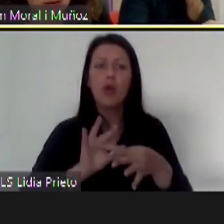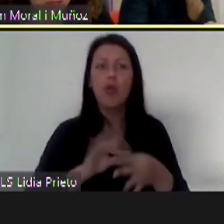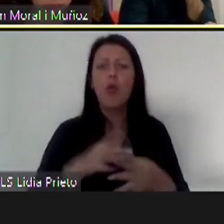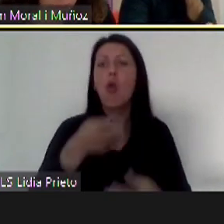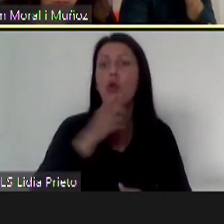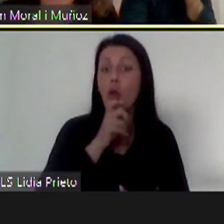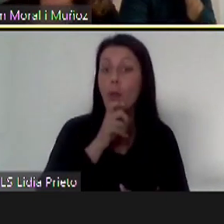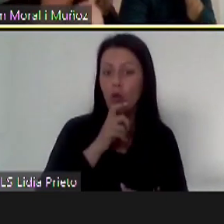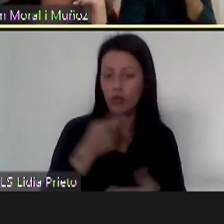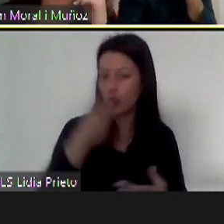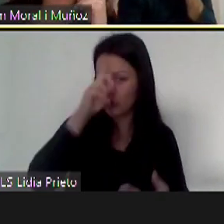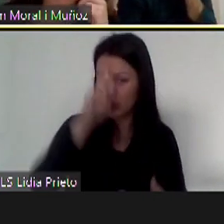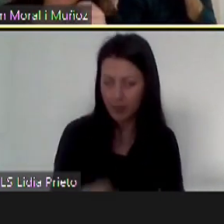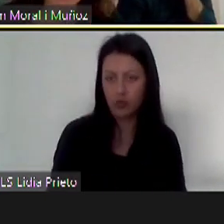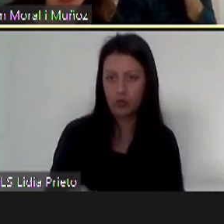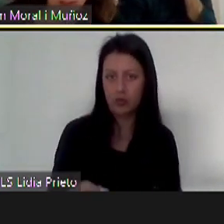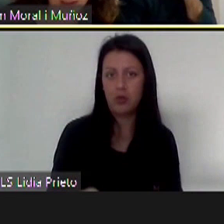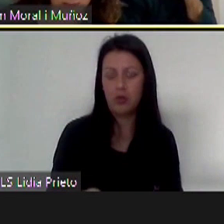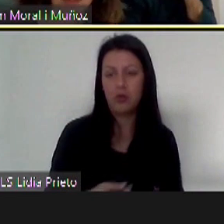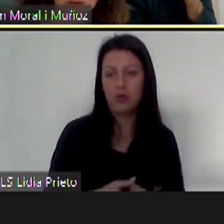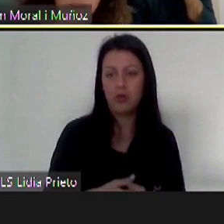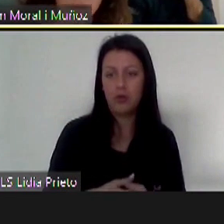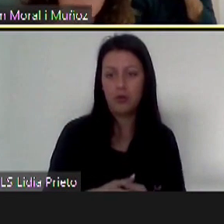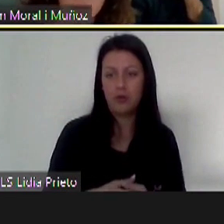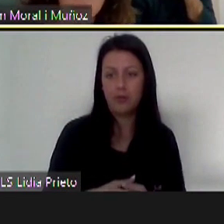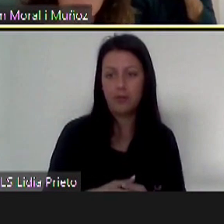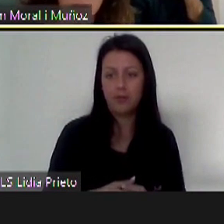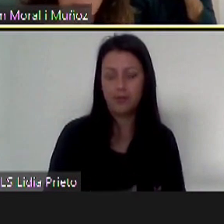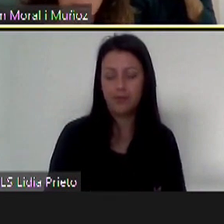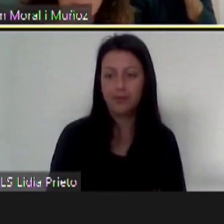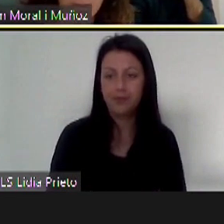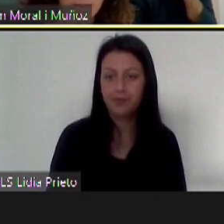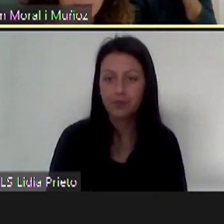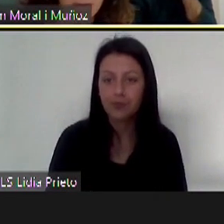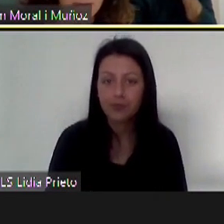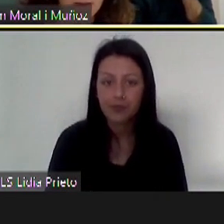Entonces, yo creo que eso no.